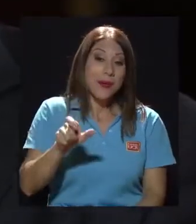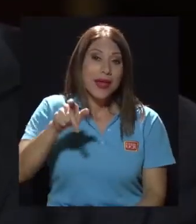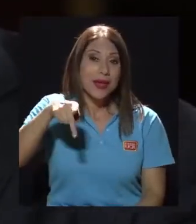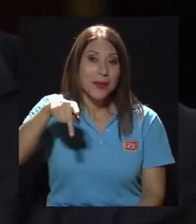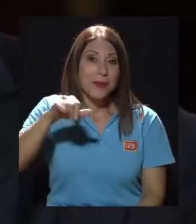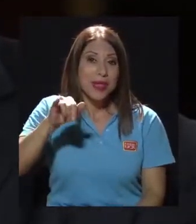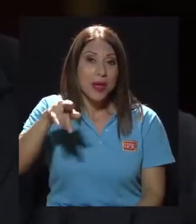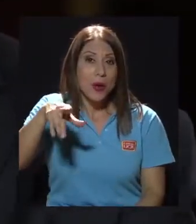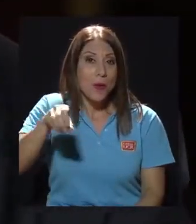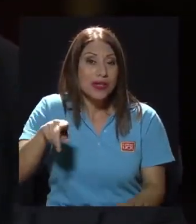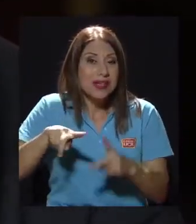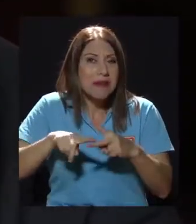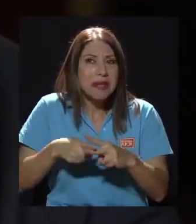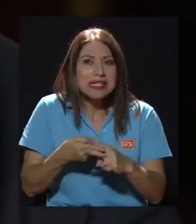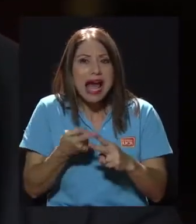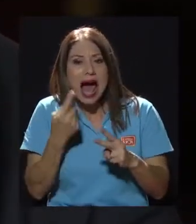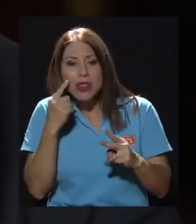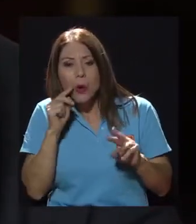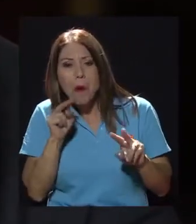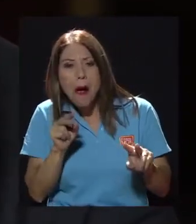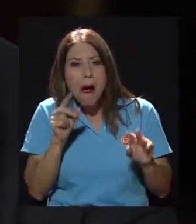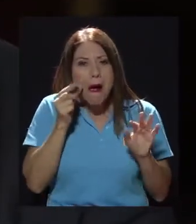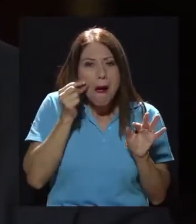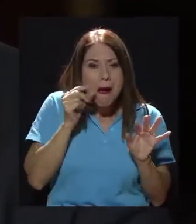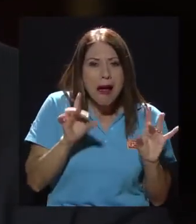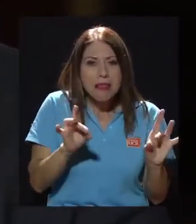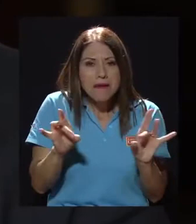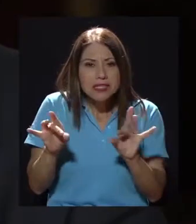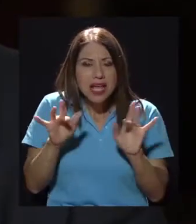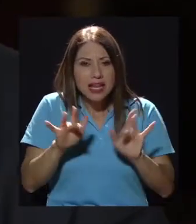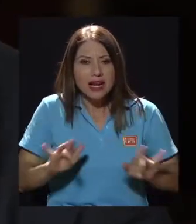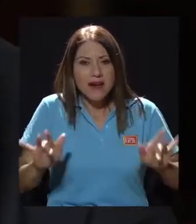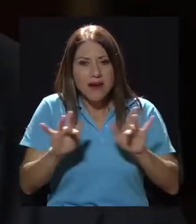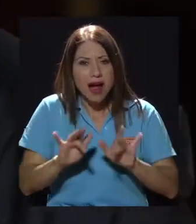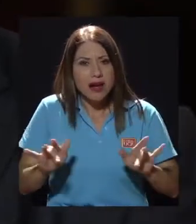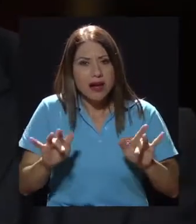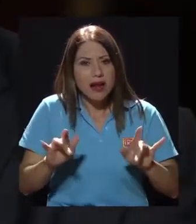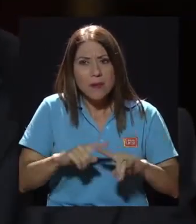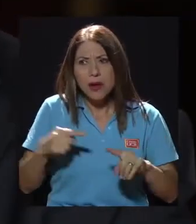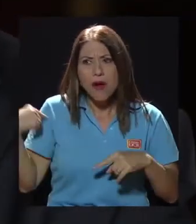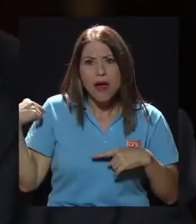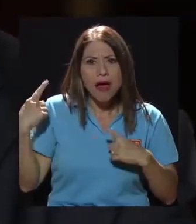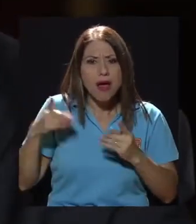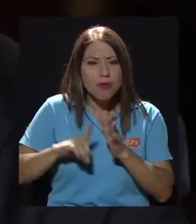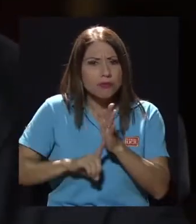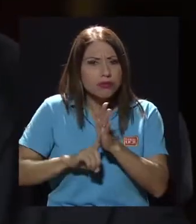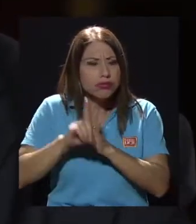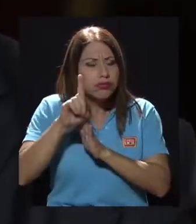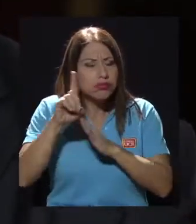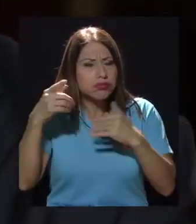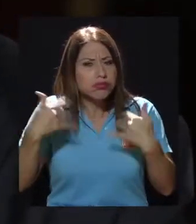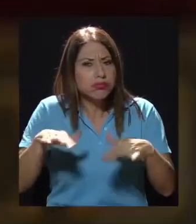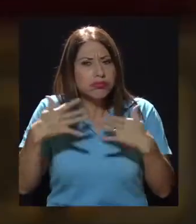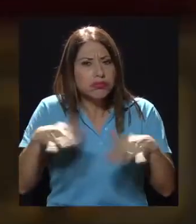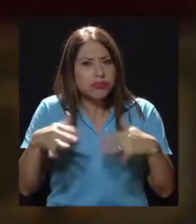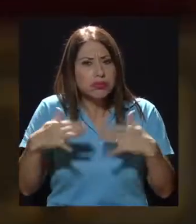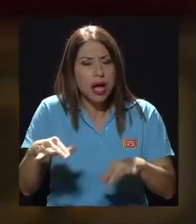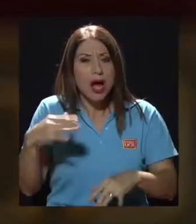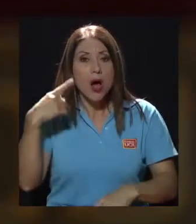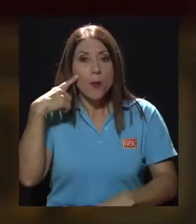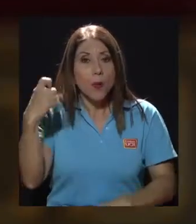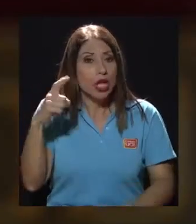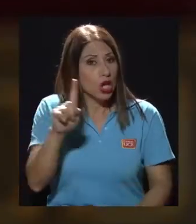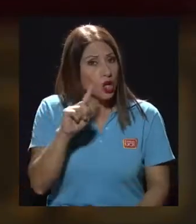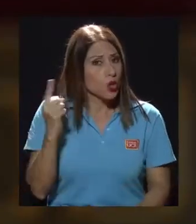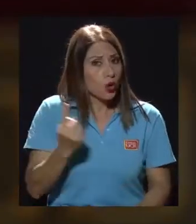a travesear y a grabar. Y el desarrollo que ha tenido es impresionante. ¿Por qué? Porque no solamente ha grabado con la Sinfónica